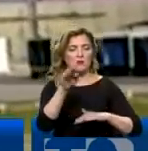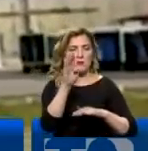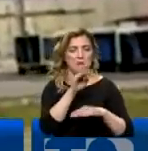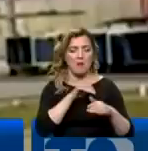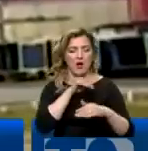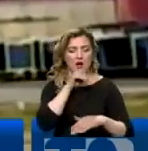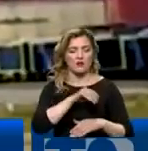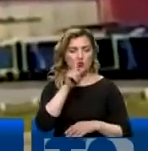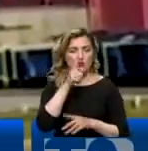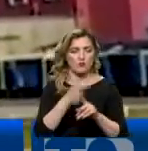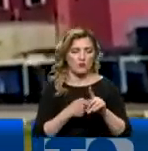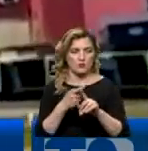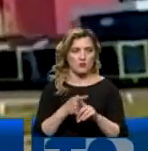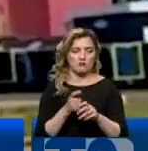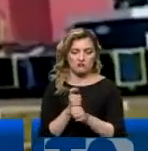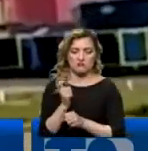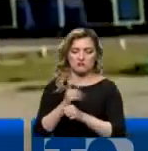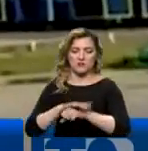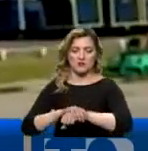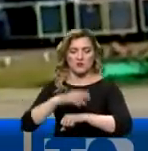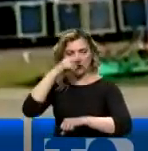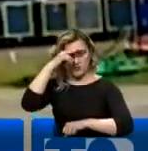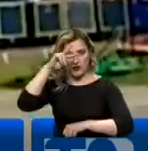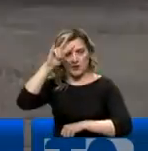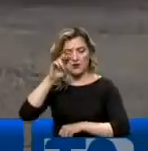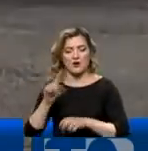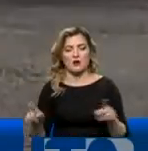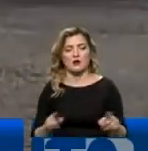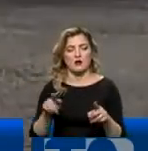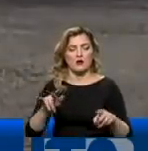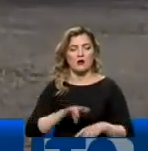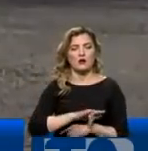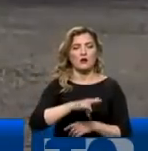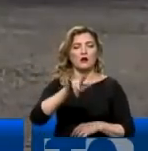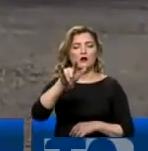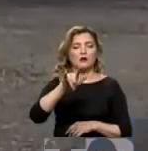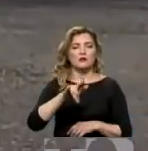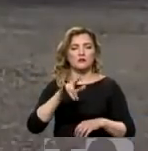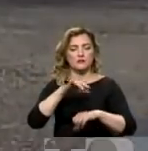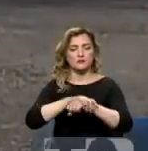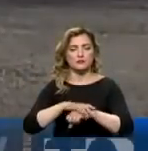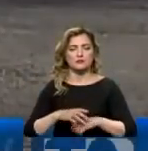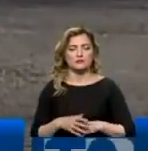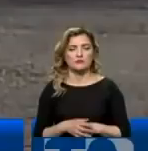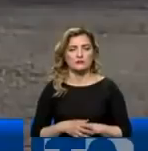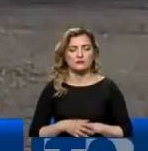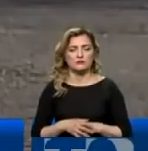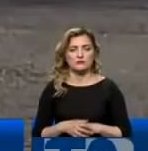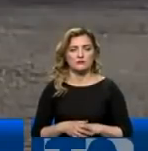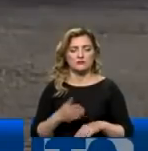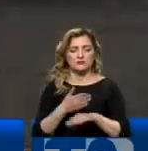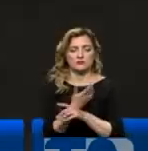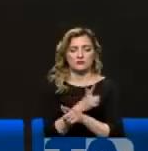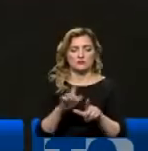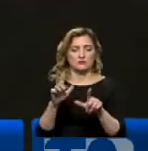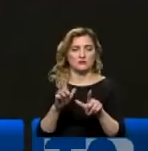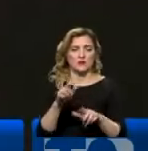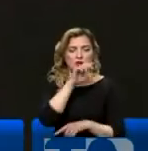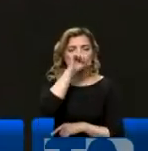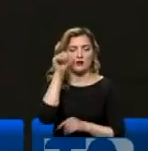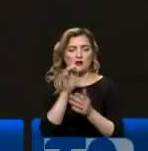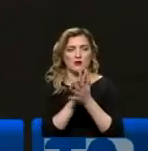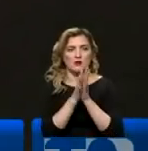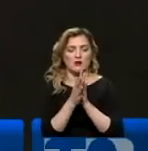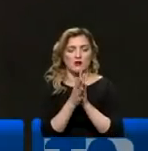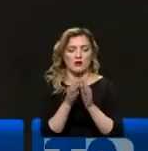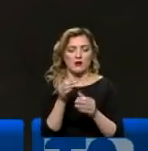mes se capturó a Juan Pablo Larrea en México con la misma avioneta con la que esta vez se lo detuvo en Belice. En aquella ocasión fue liberado, pues no llevaba droga, solo